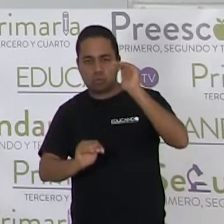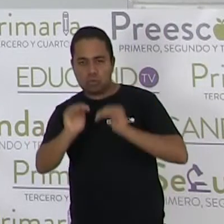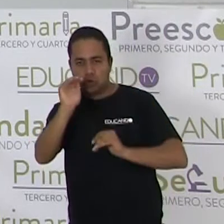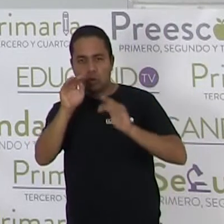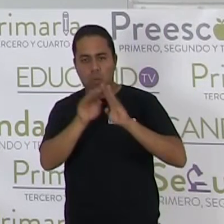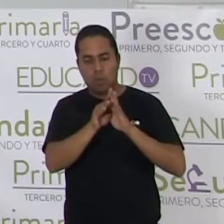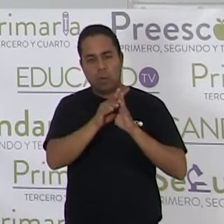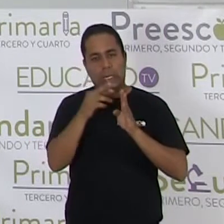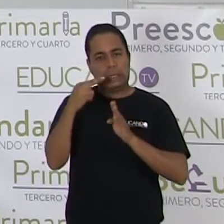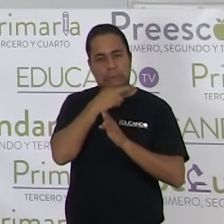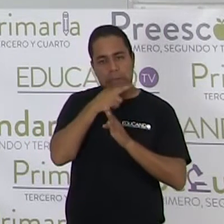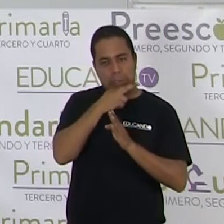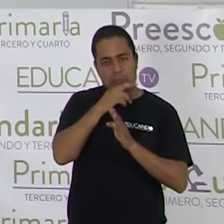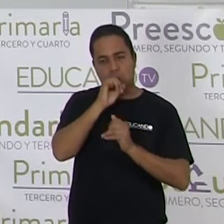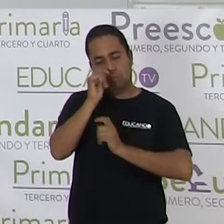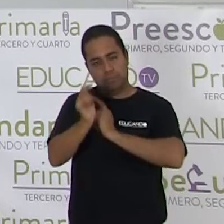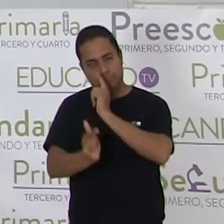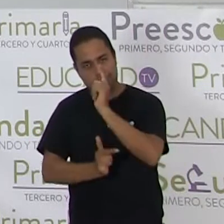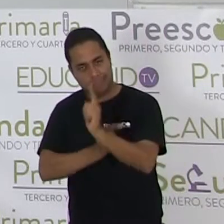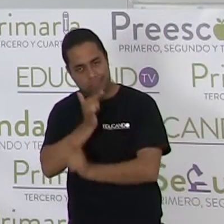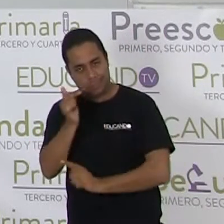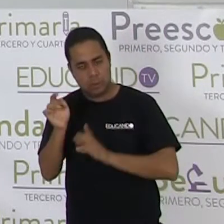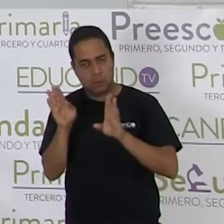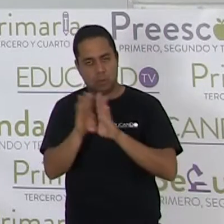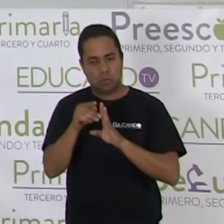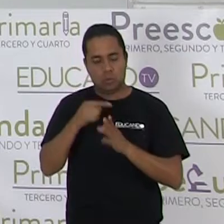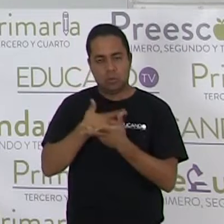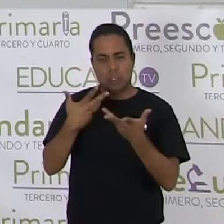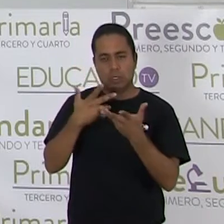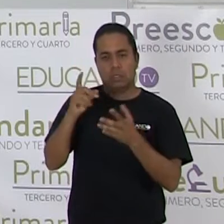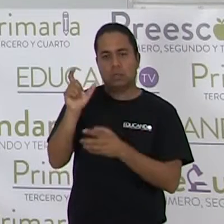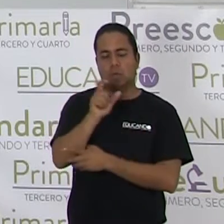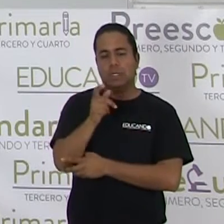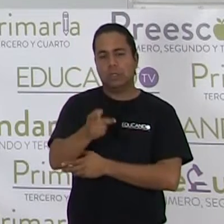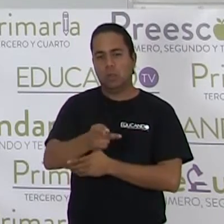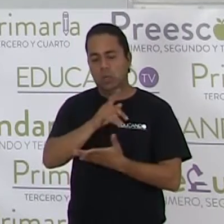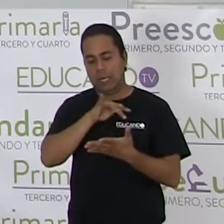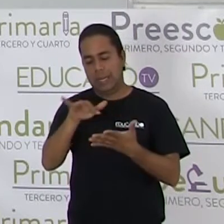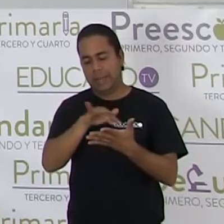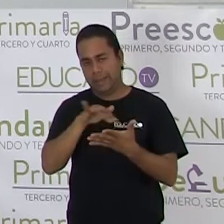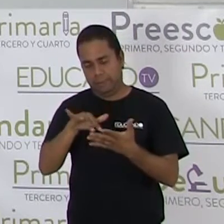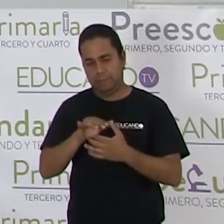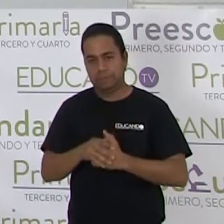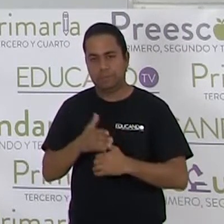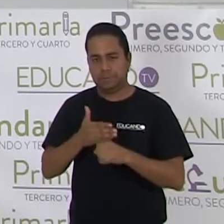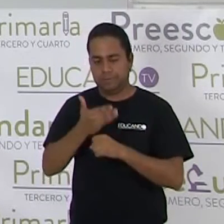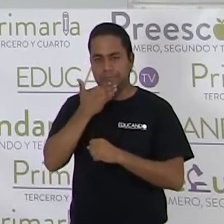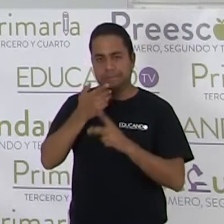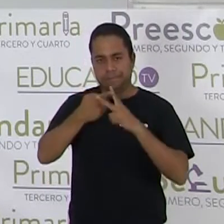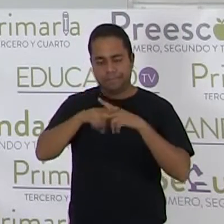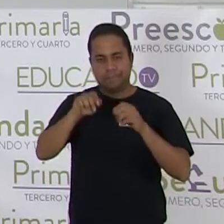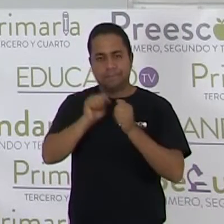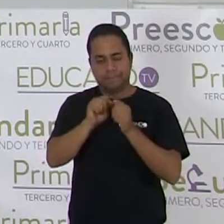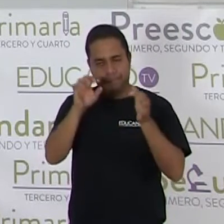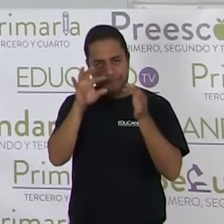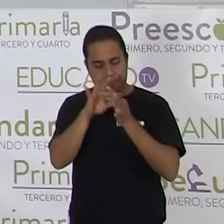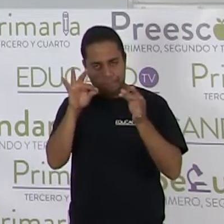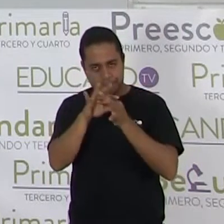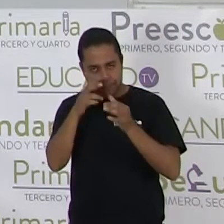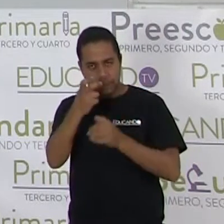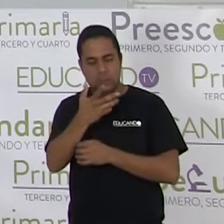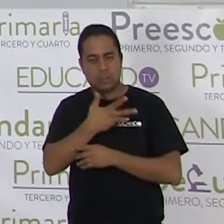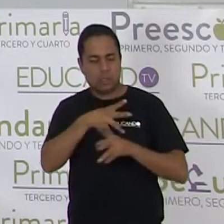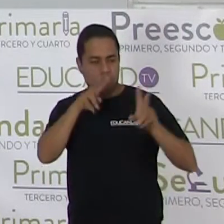de la voz, cómo lo vamos realizando al momento de la lectura. Muy bien. Vamos a empezar con la descripción, y esta descripción lleva